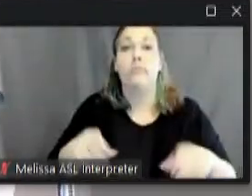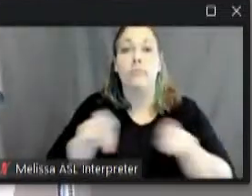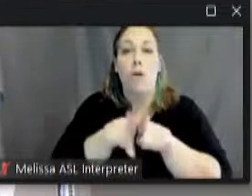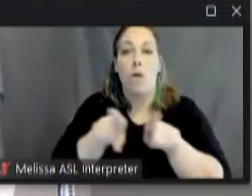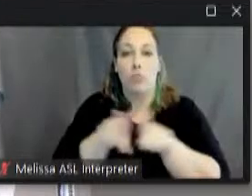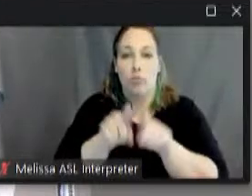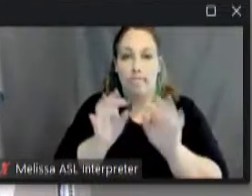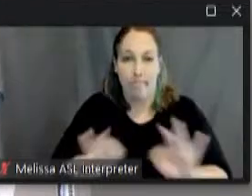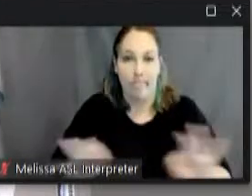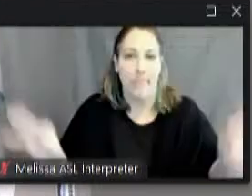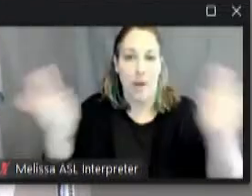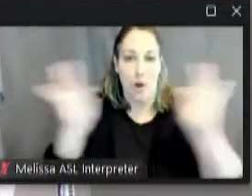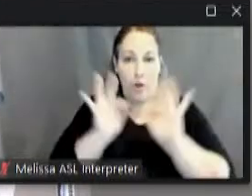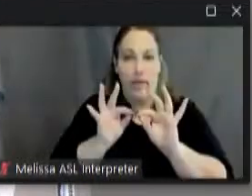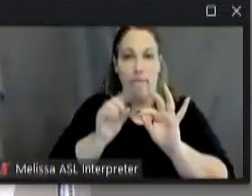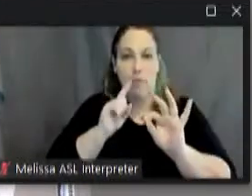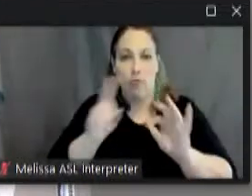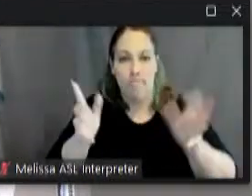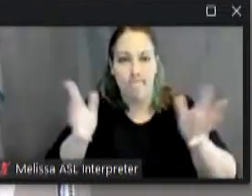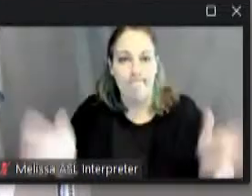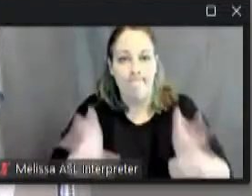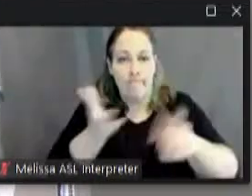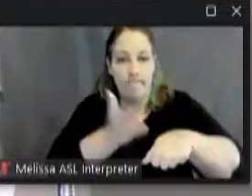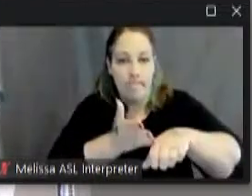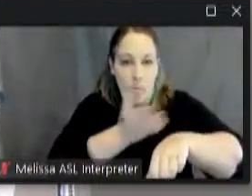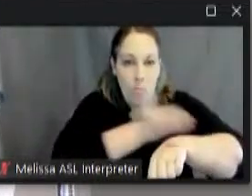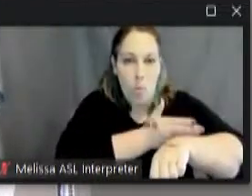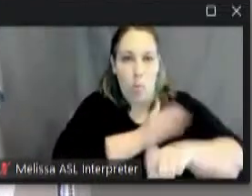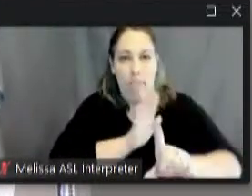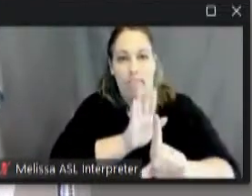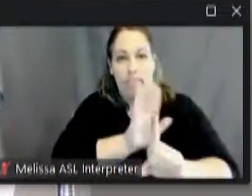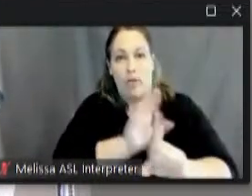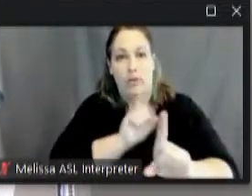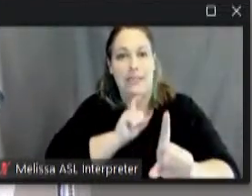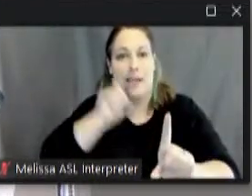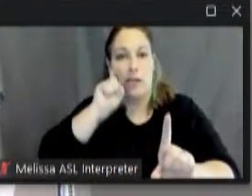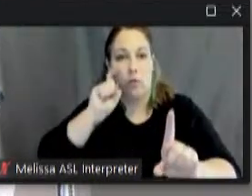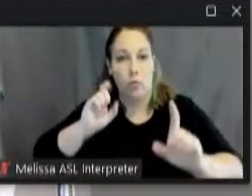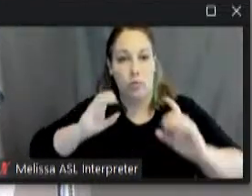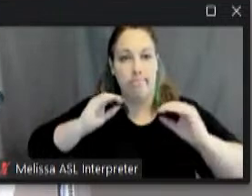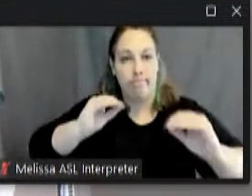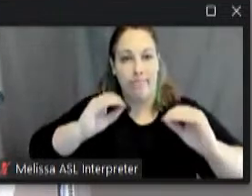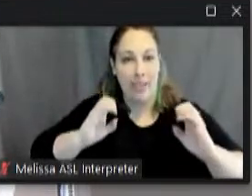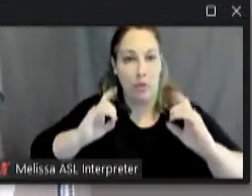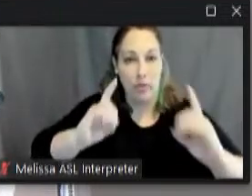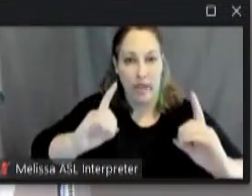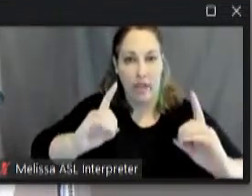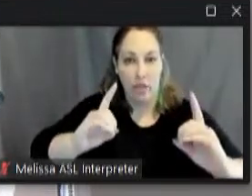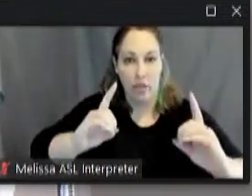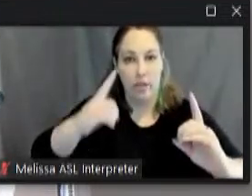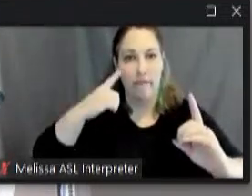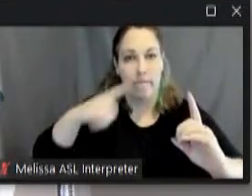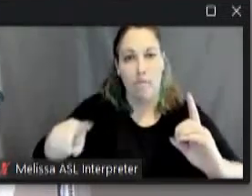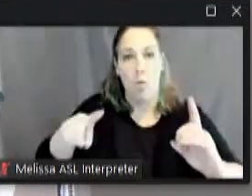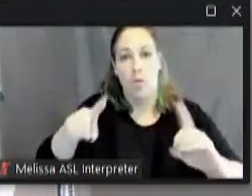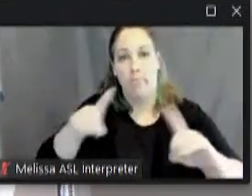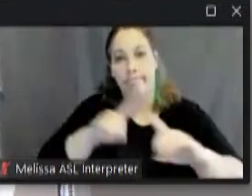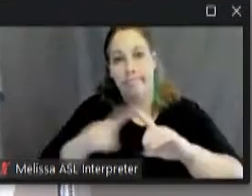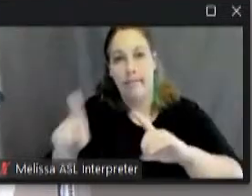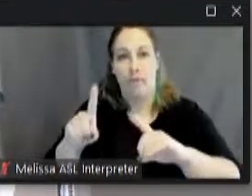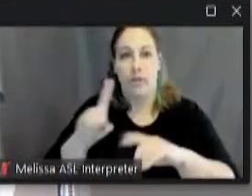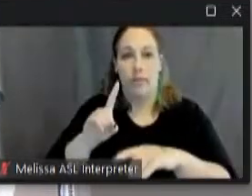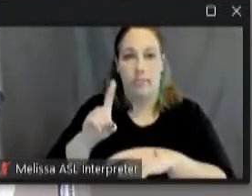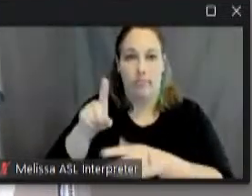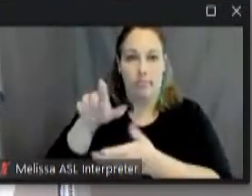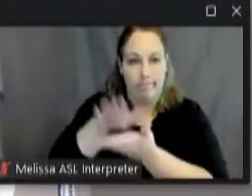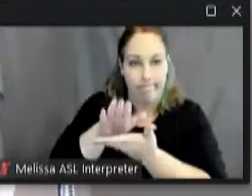programas educativos en Honduras, con un enfoque específico en la diversidad de género y discapacidad. Exigimos la implementación